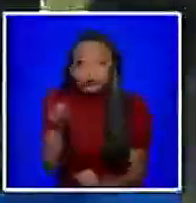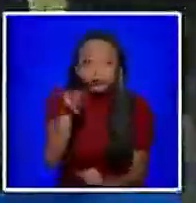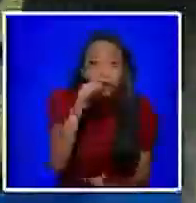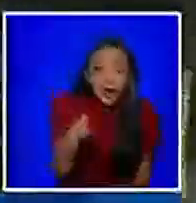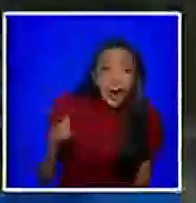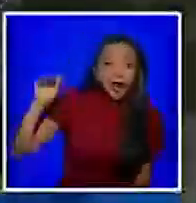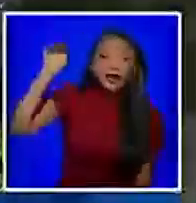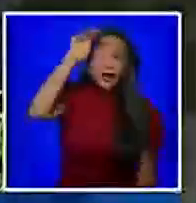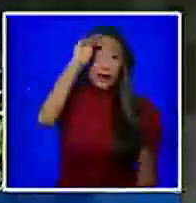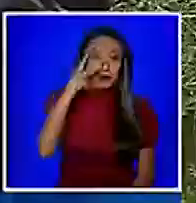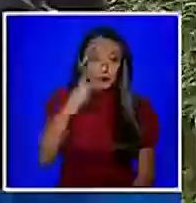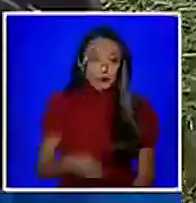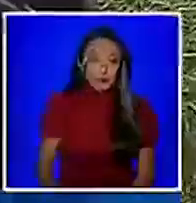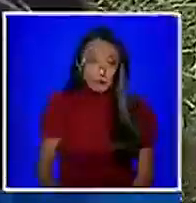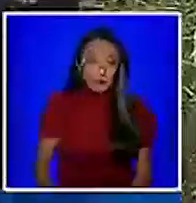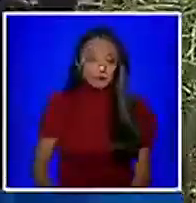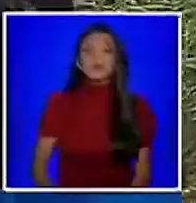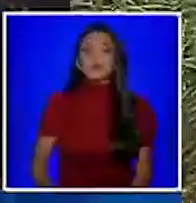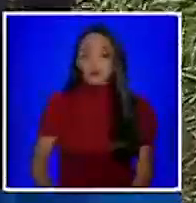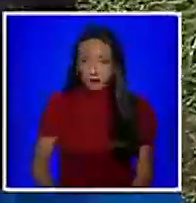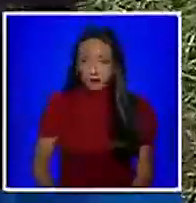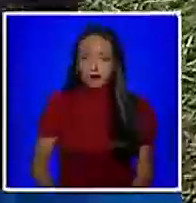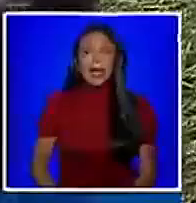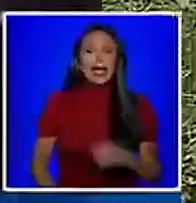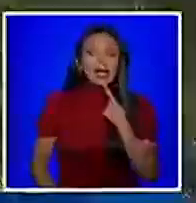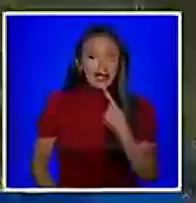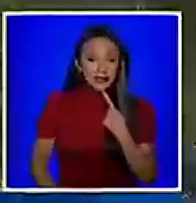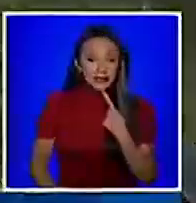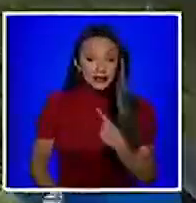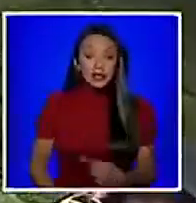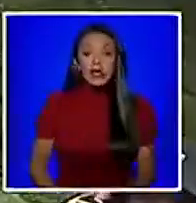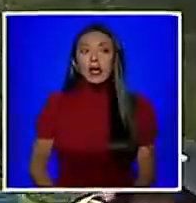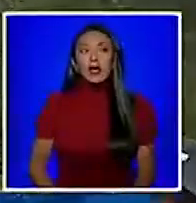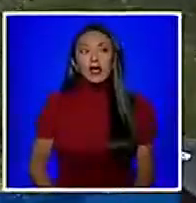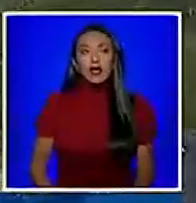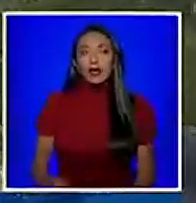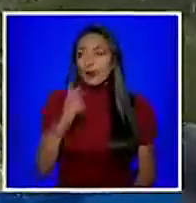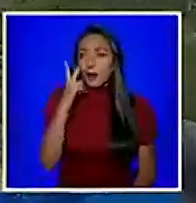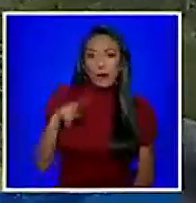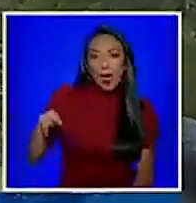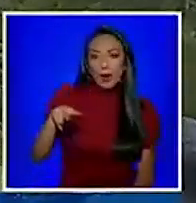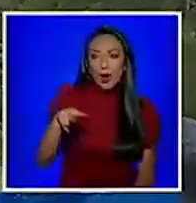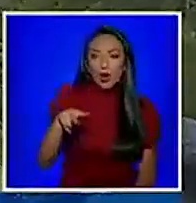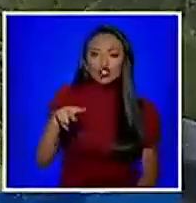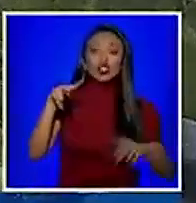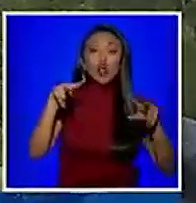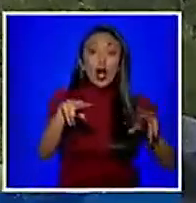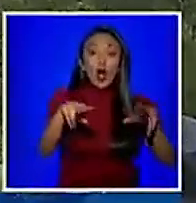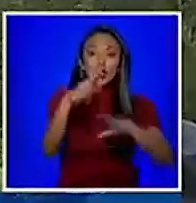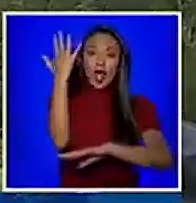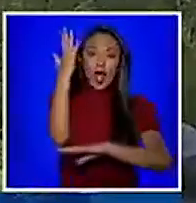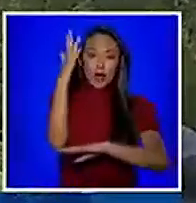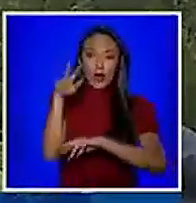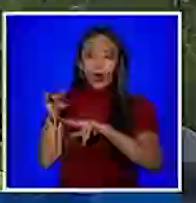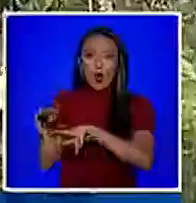de la montaña. Lo que pasa es que según el recorrido que hemos hecho, se ha visualizado que tenemos tala de árboles y esto es